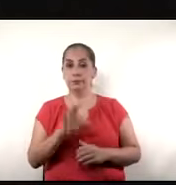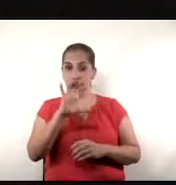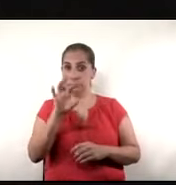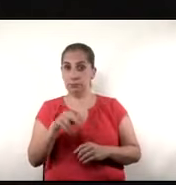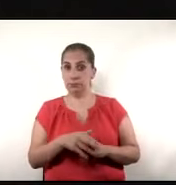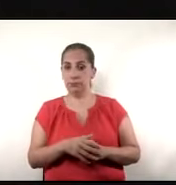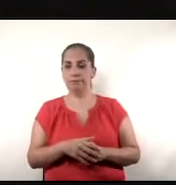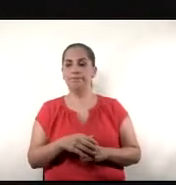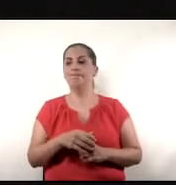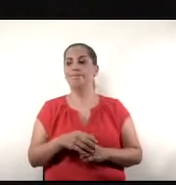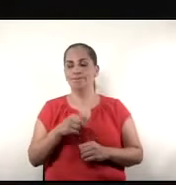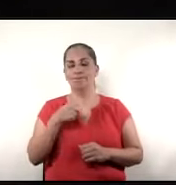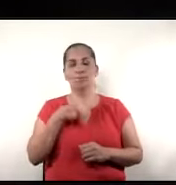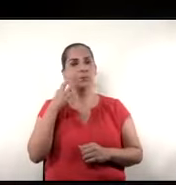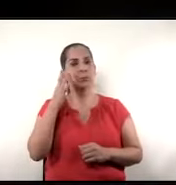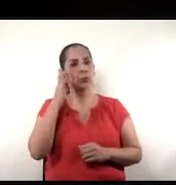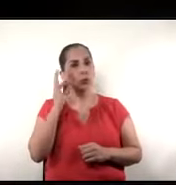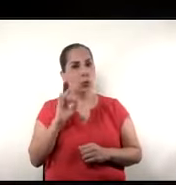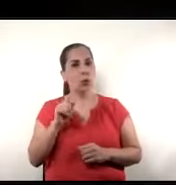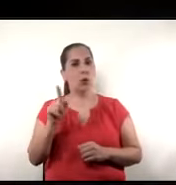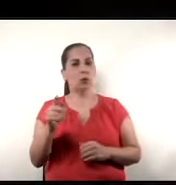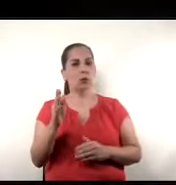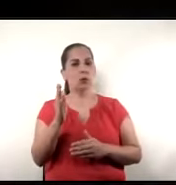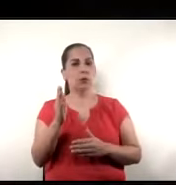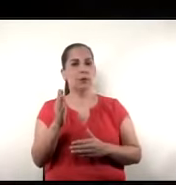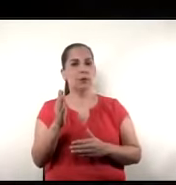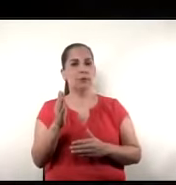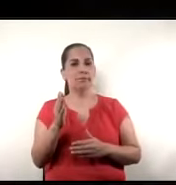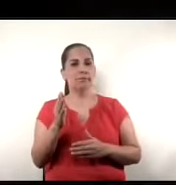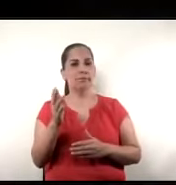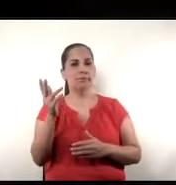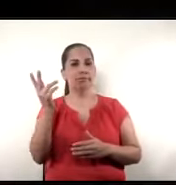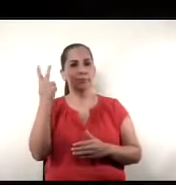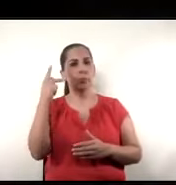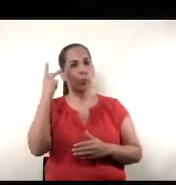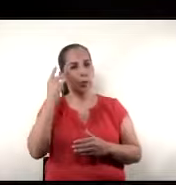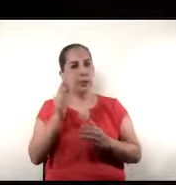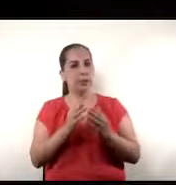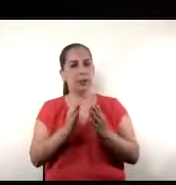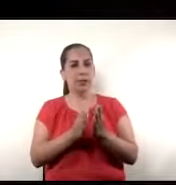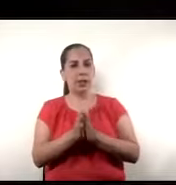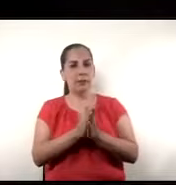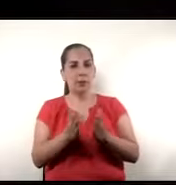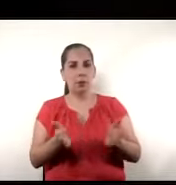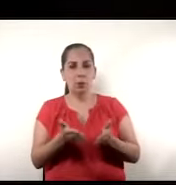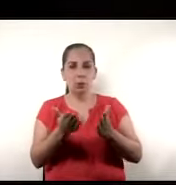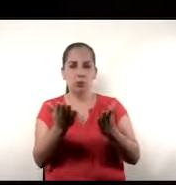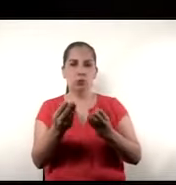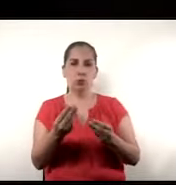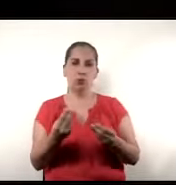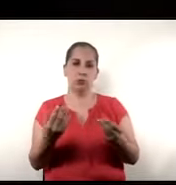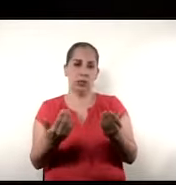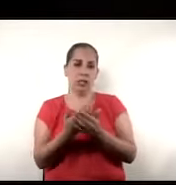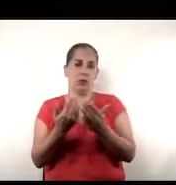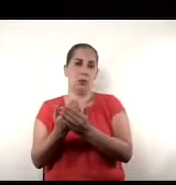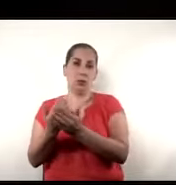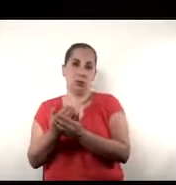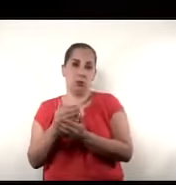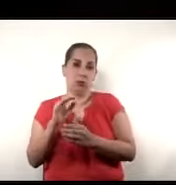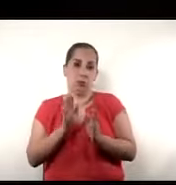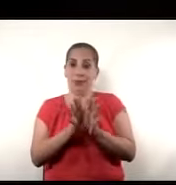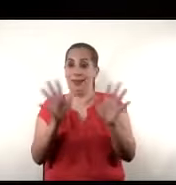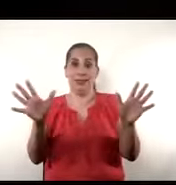Bueno, yo creo que eso es parte de una política de promoción de la innovación en general en el país,